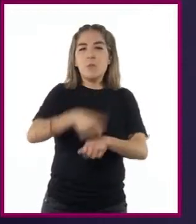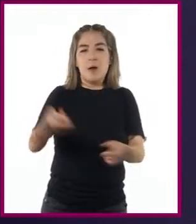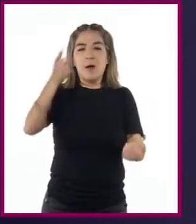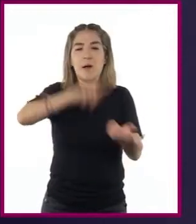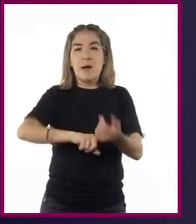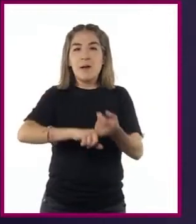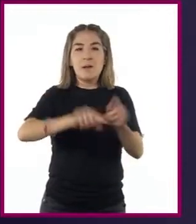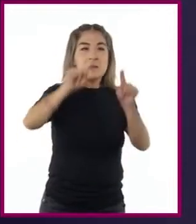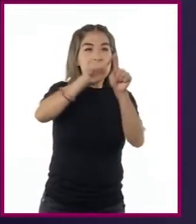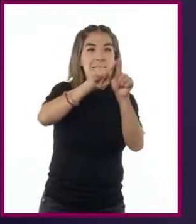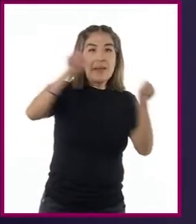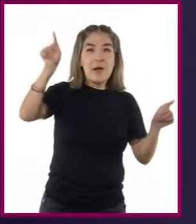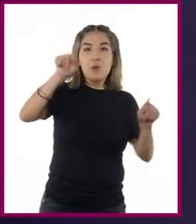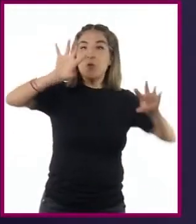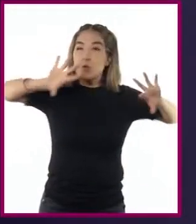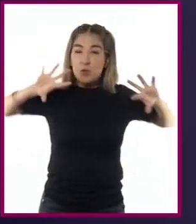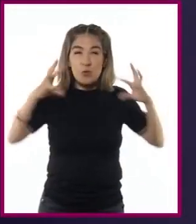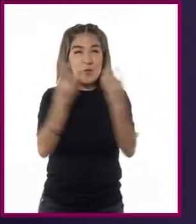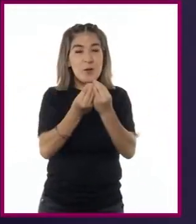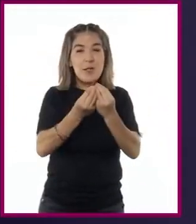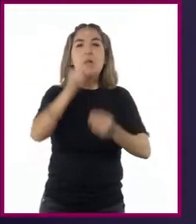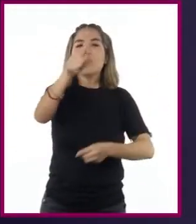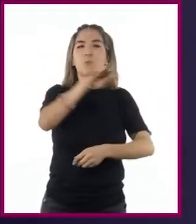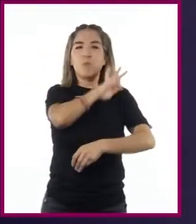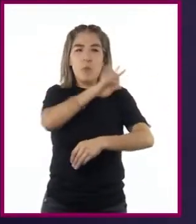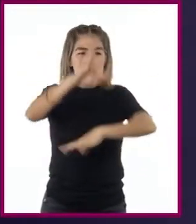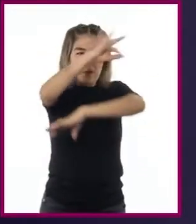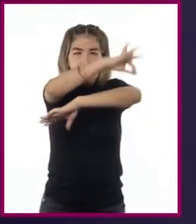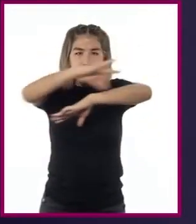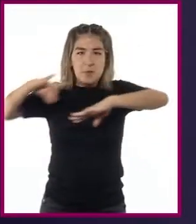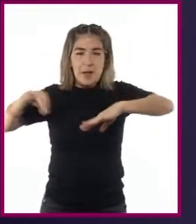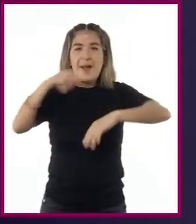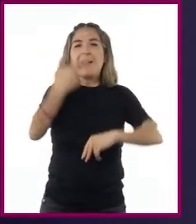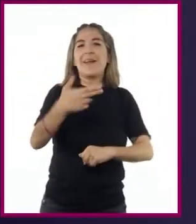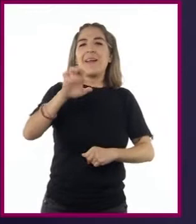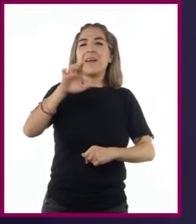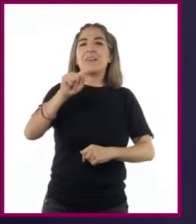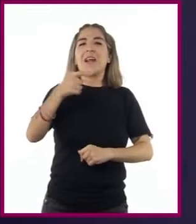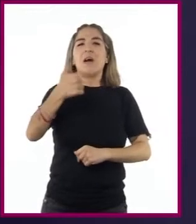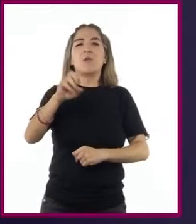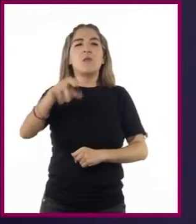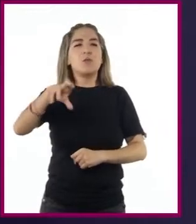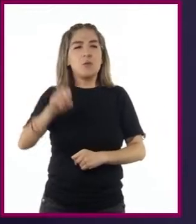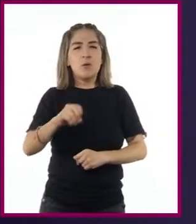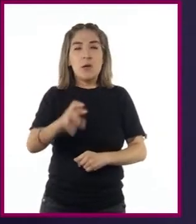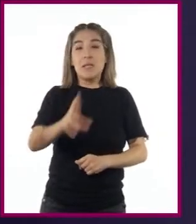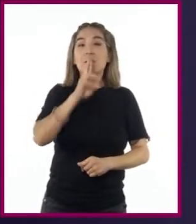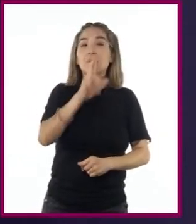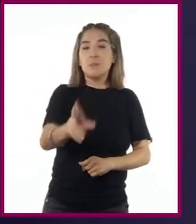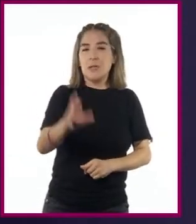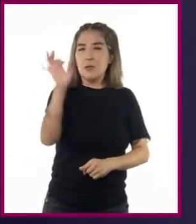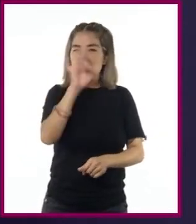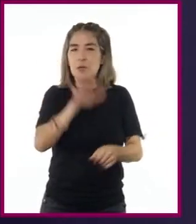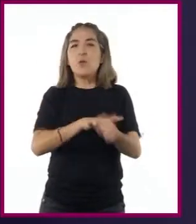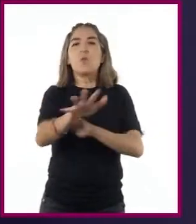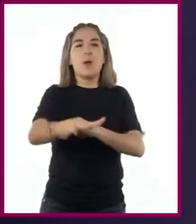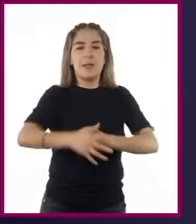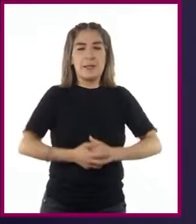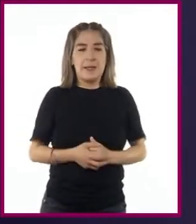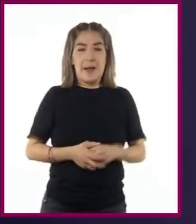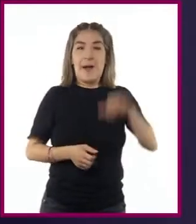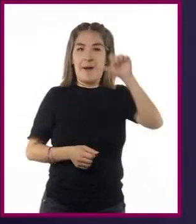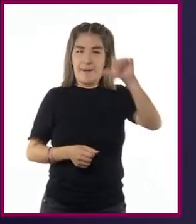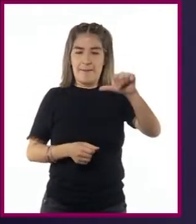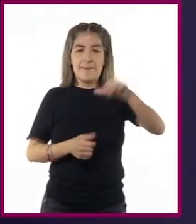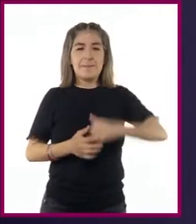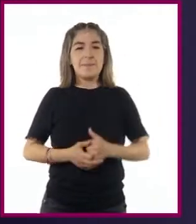diagonales totales que pueden trazarse en un heptágono? Los resultados posibles son: inciso